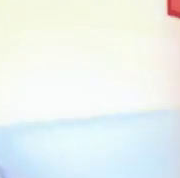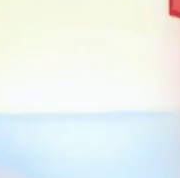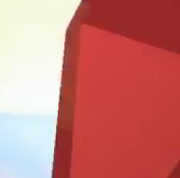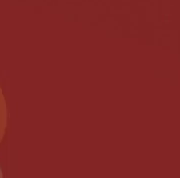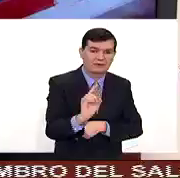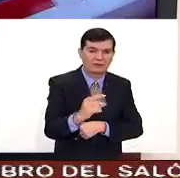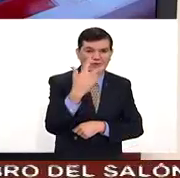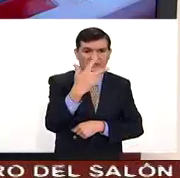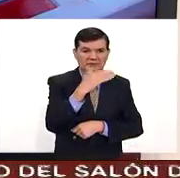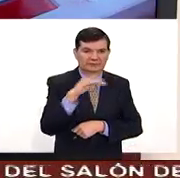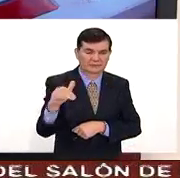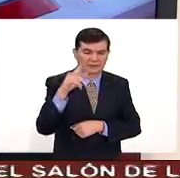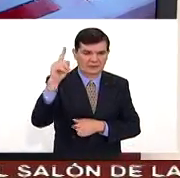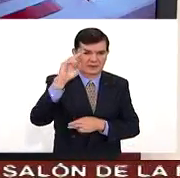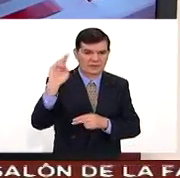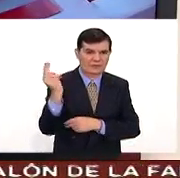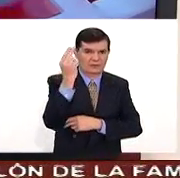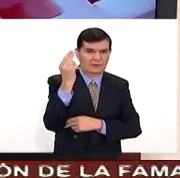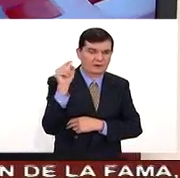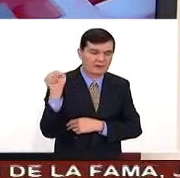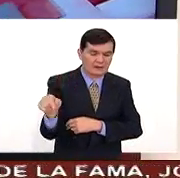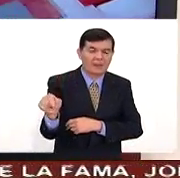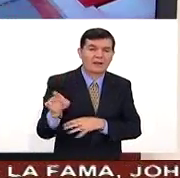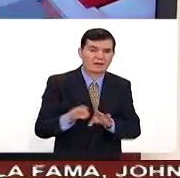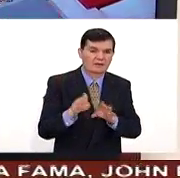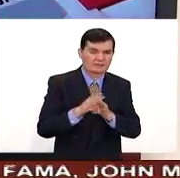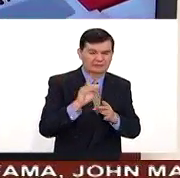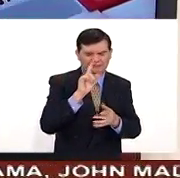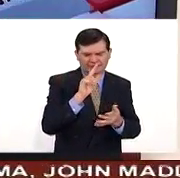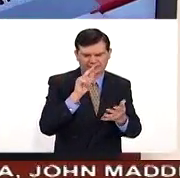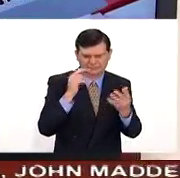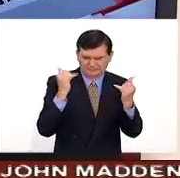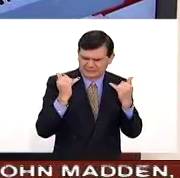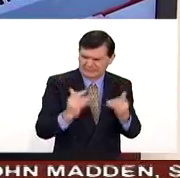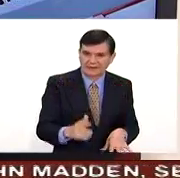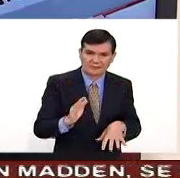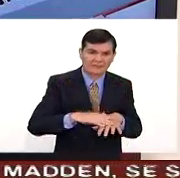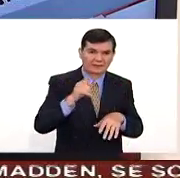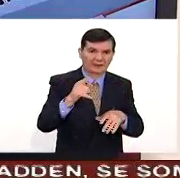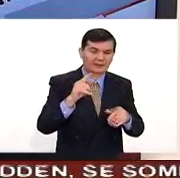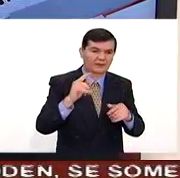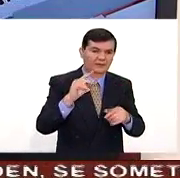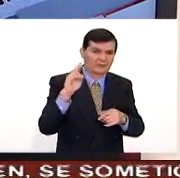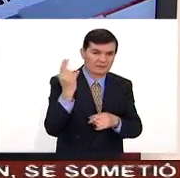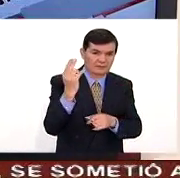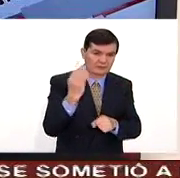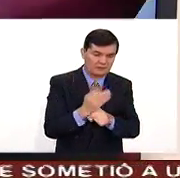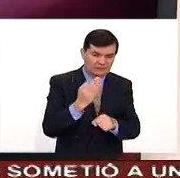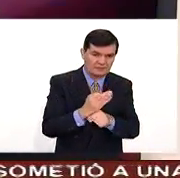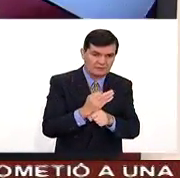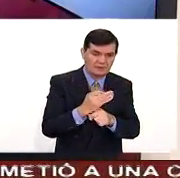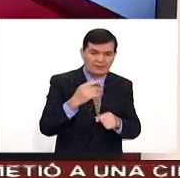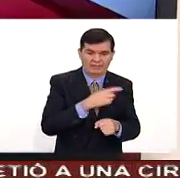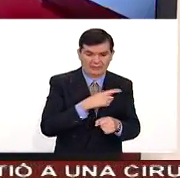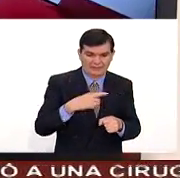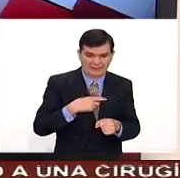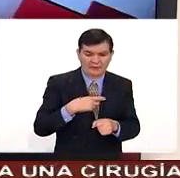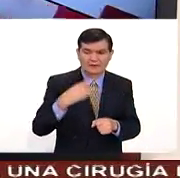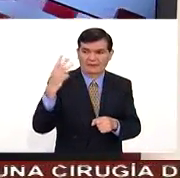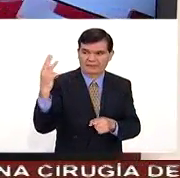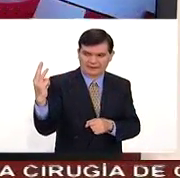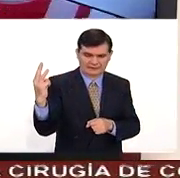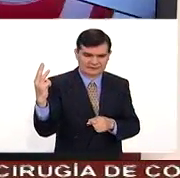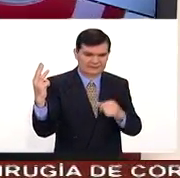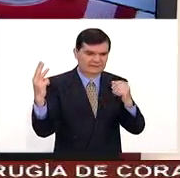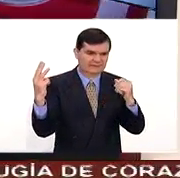las 8:30 en Ciudad Universitaria y es una losa muy pesada para el equipo de los Pumas. Tiene primeramente que marcar los